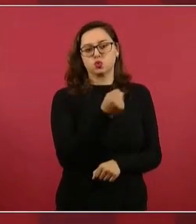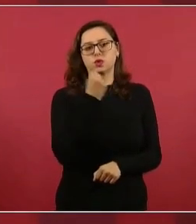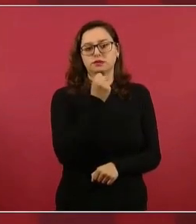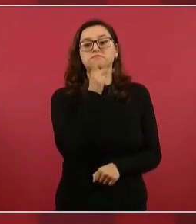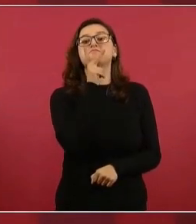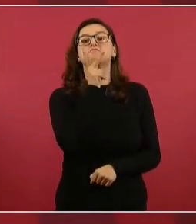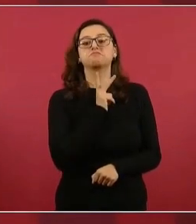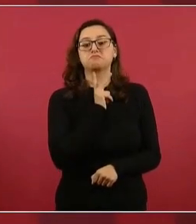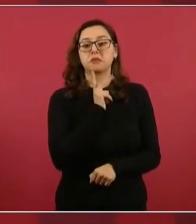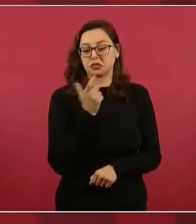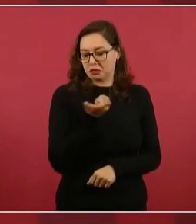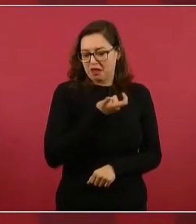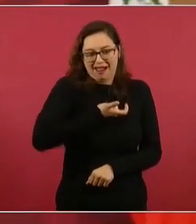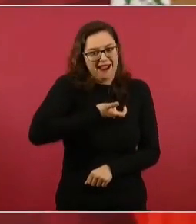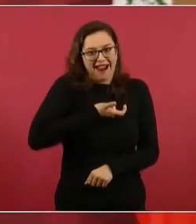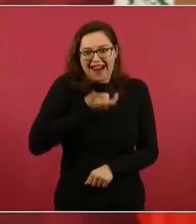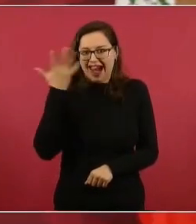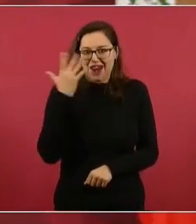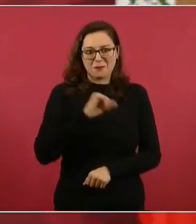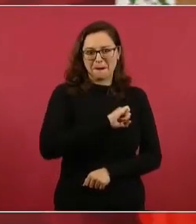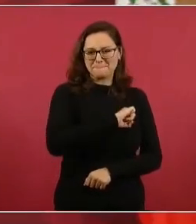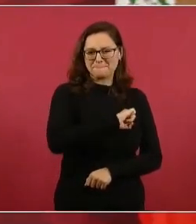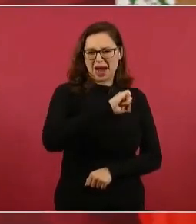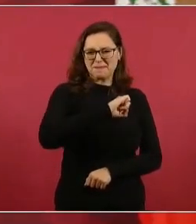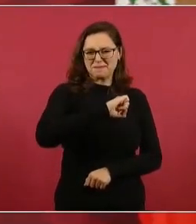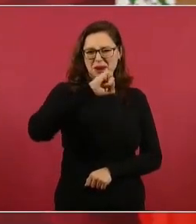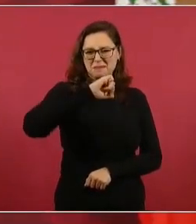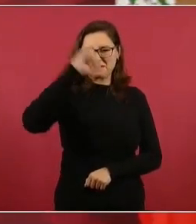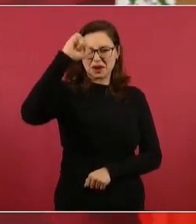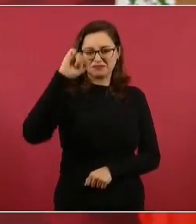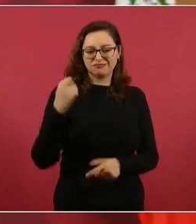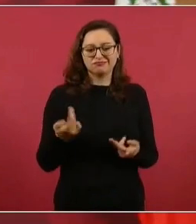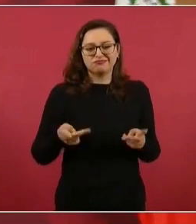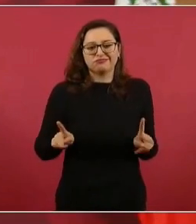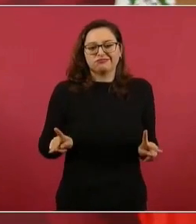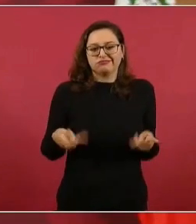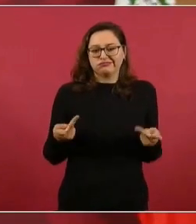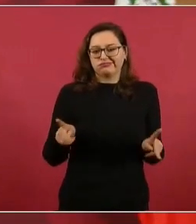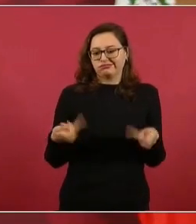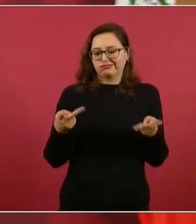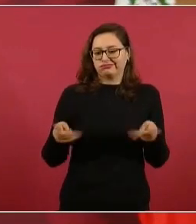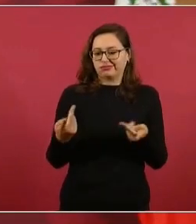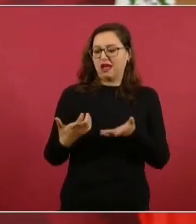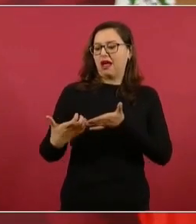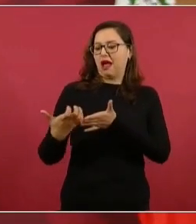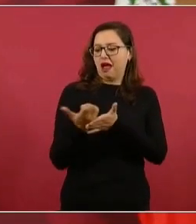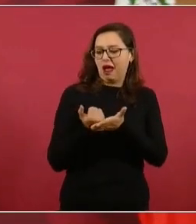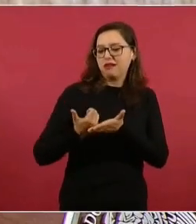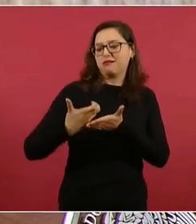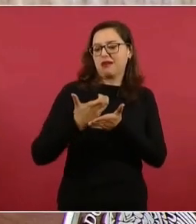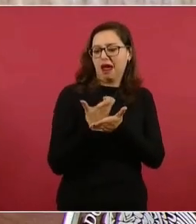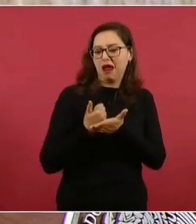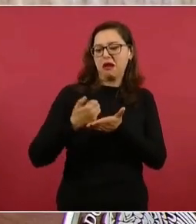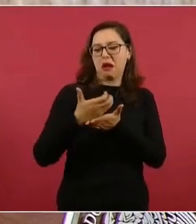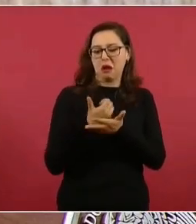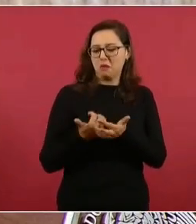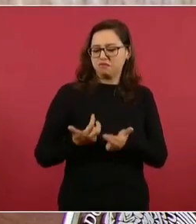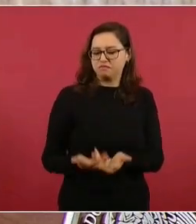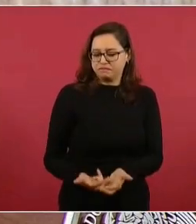está yendo bien con los precios altos del petróleo,